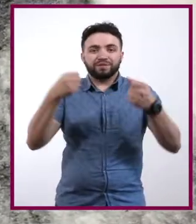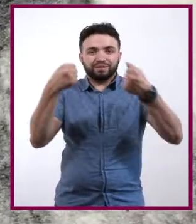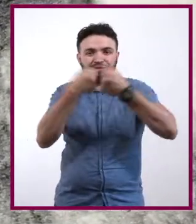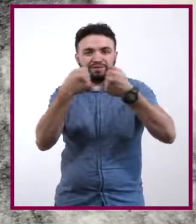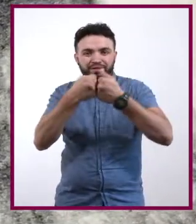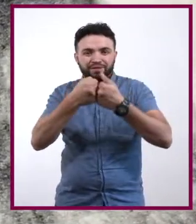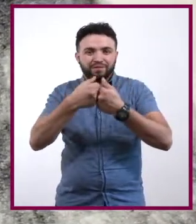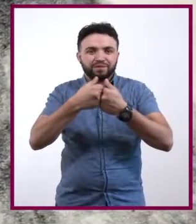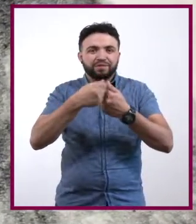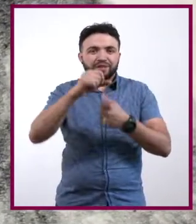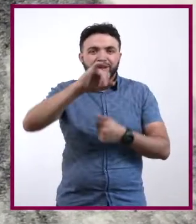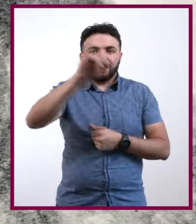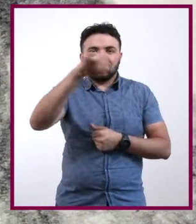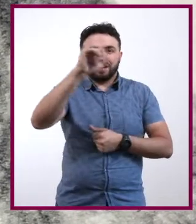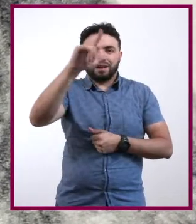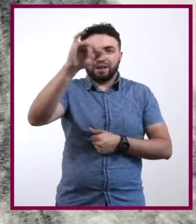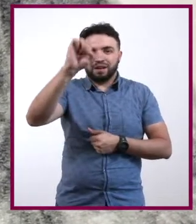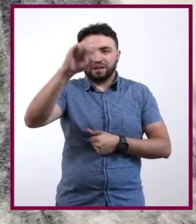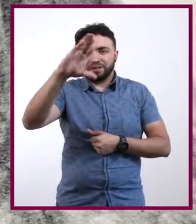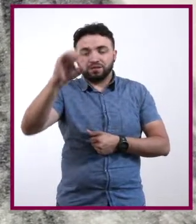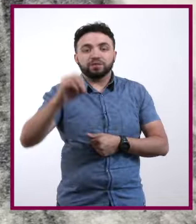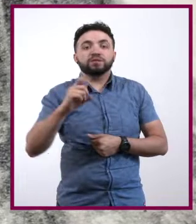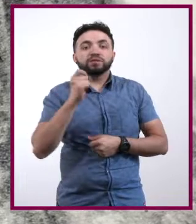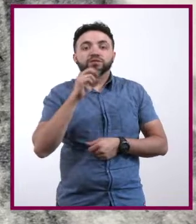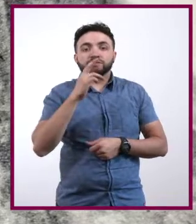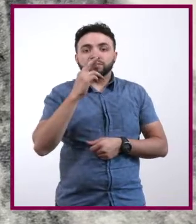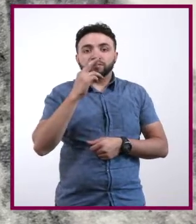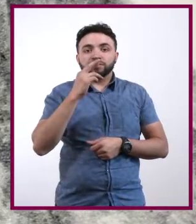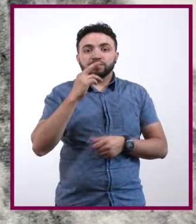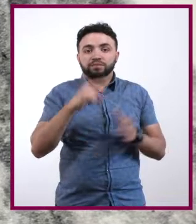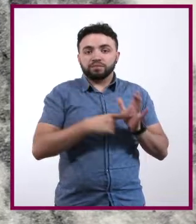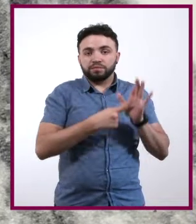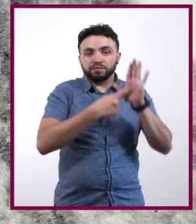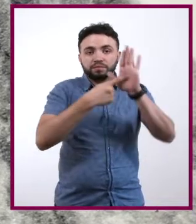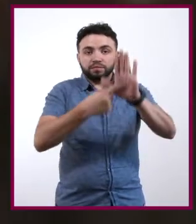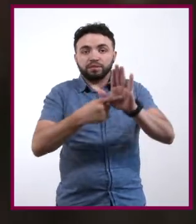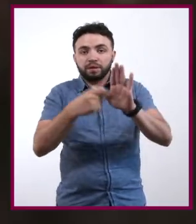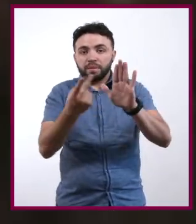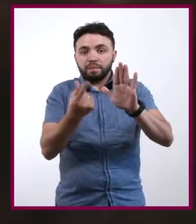las representaciones de perros fueron relativamente frecuentes.